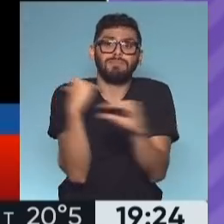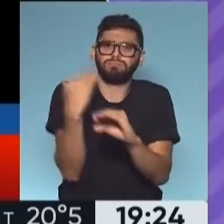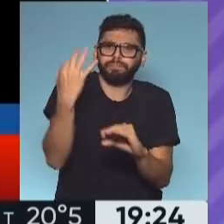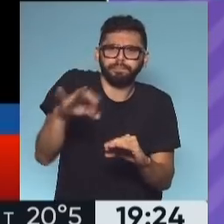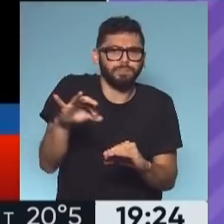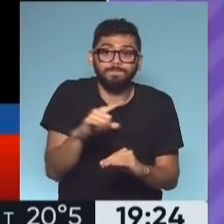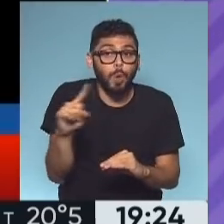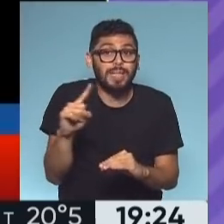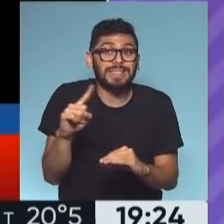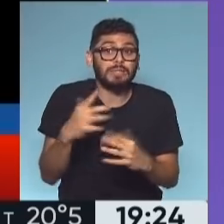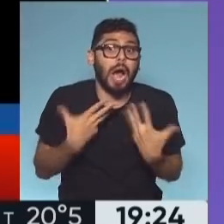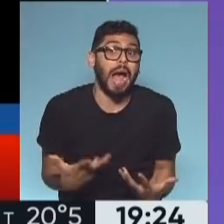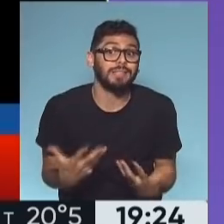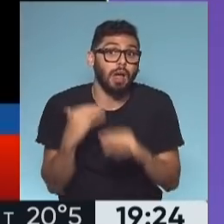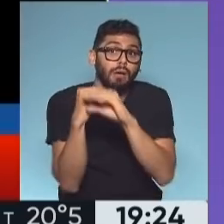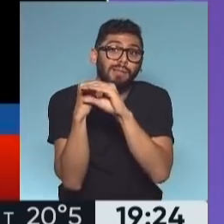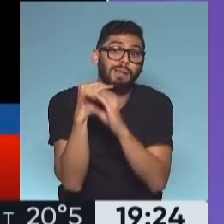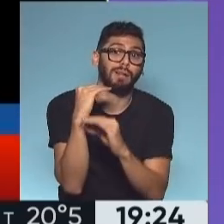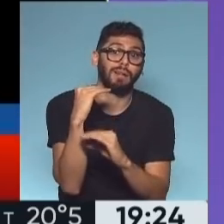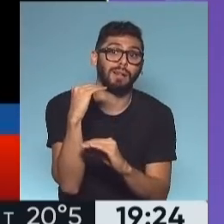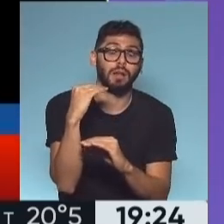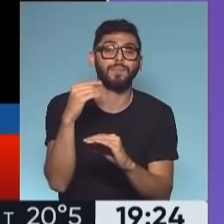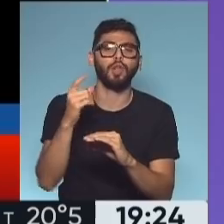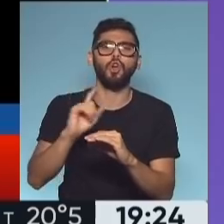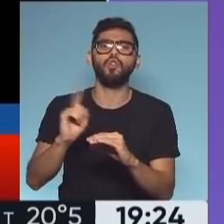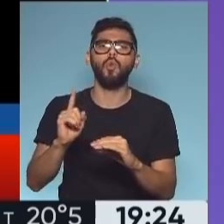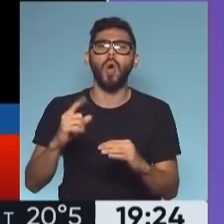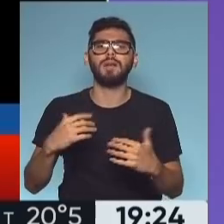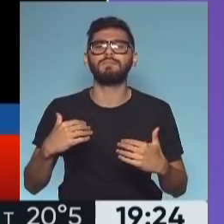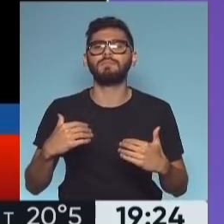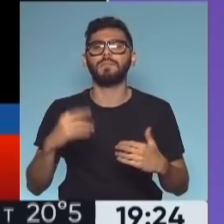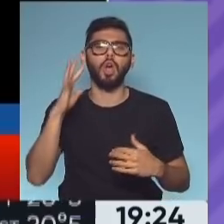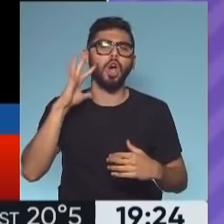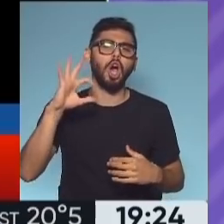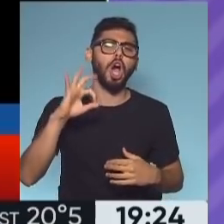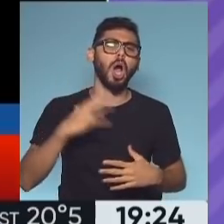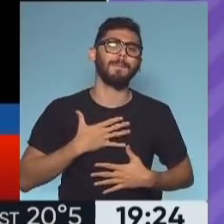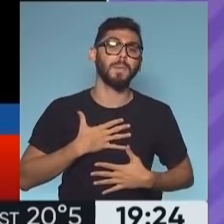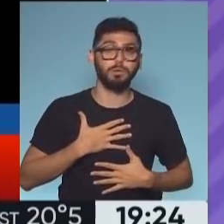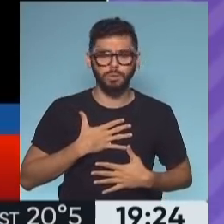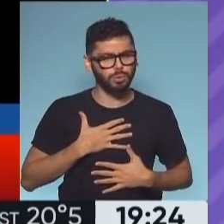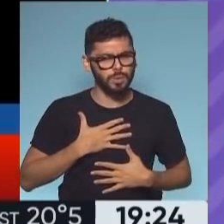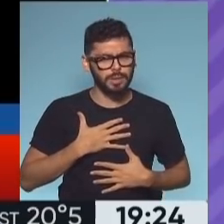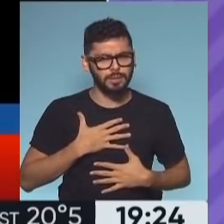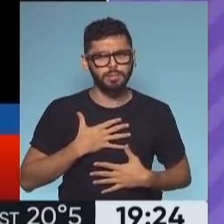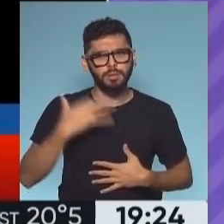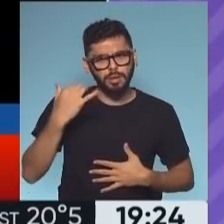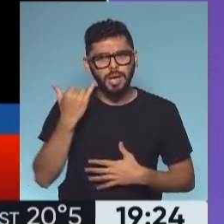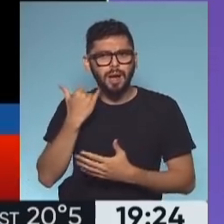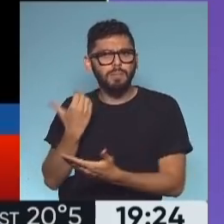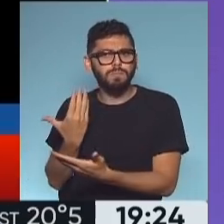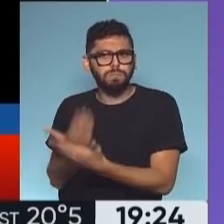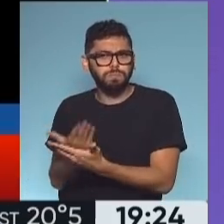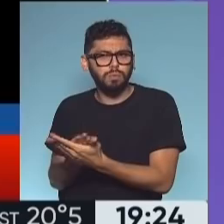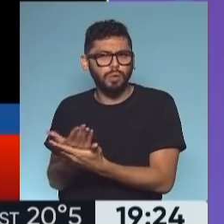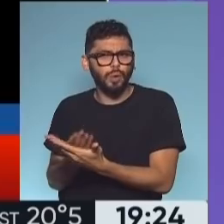le decía antes, no es una impresión subjetiva mía. Esto nosotros lo hemos demostrado en un